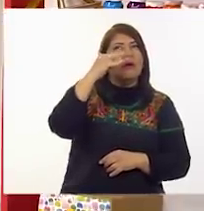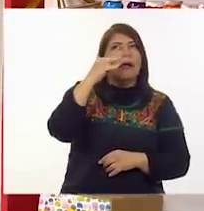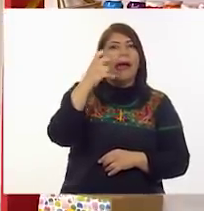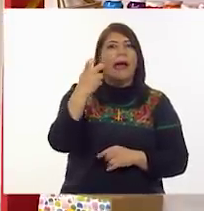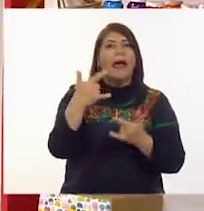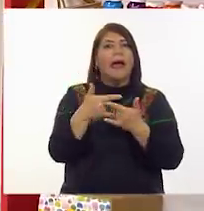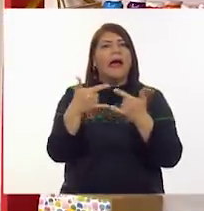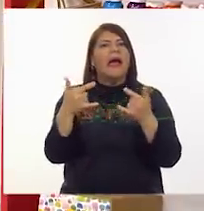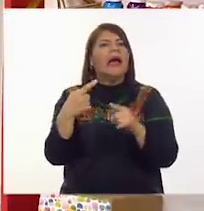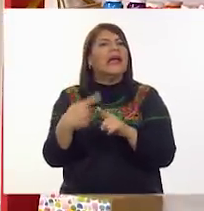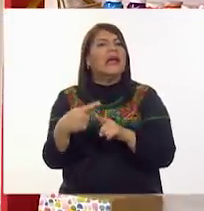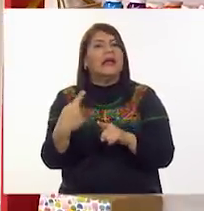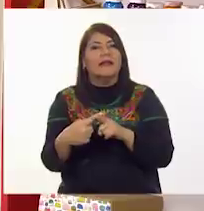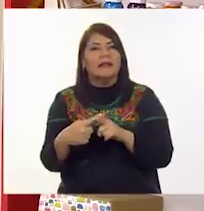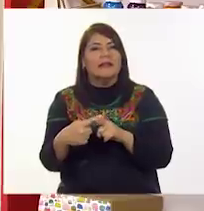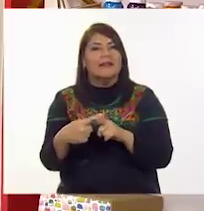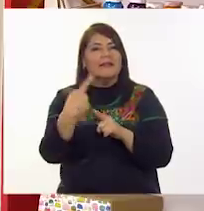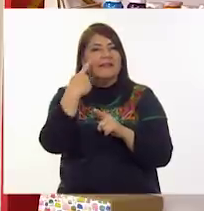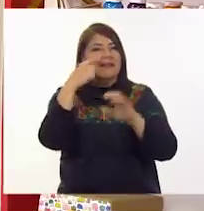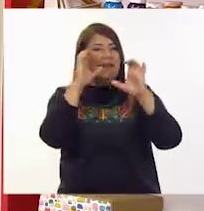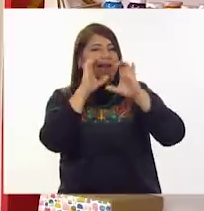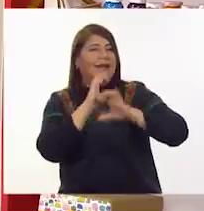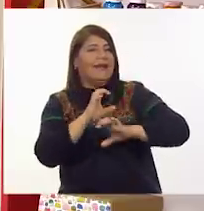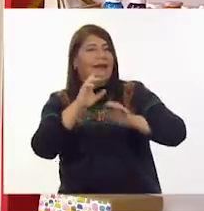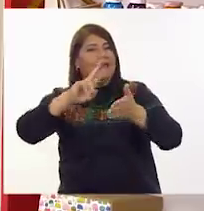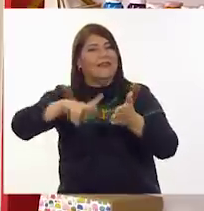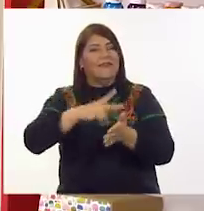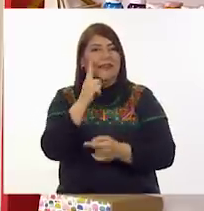de... Vamos a cantar otra vez.